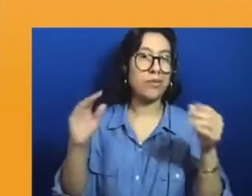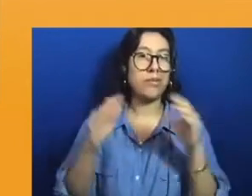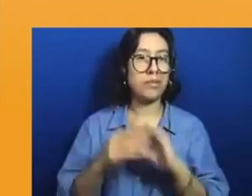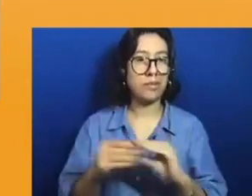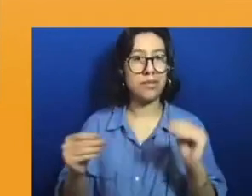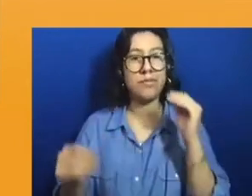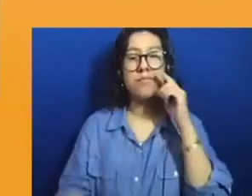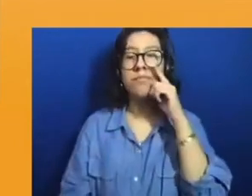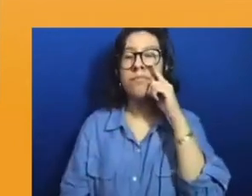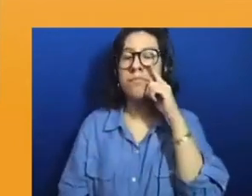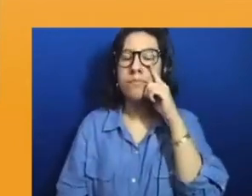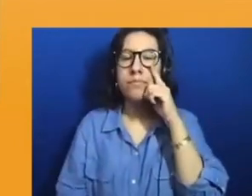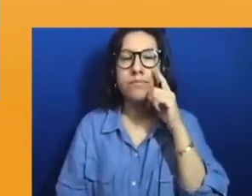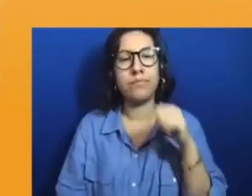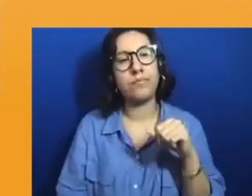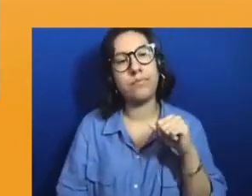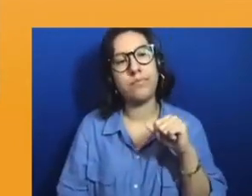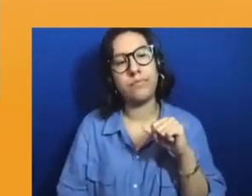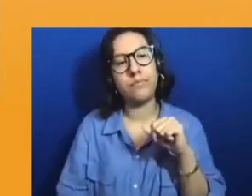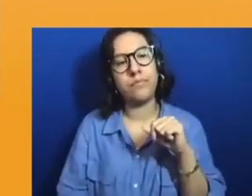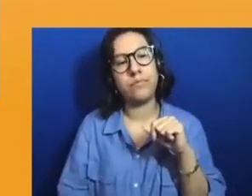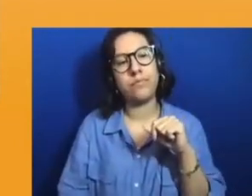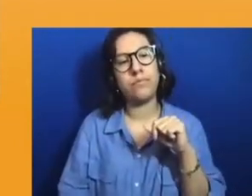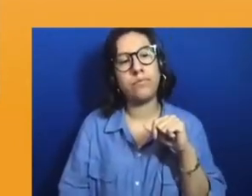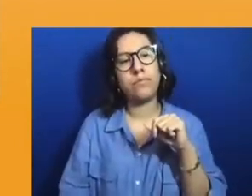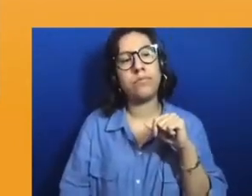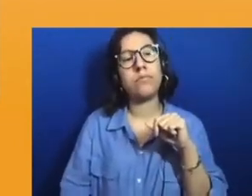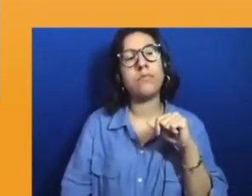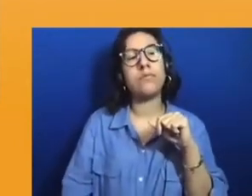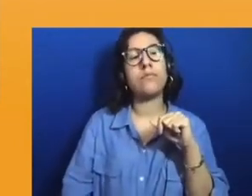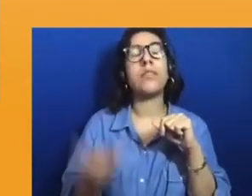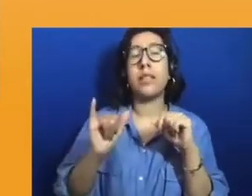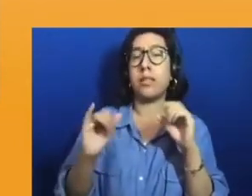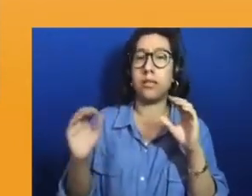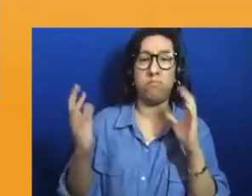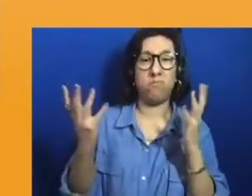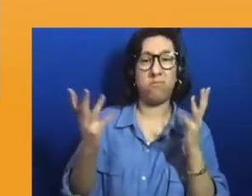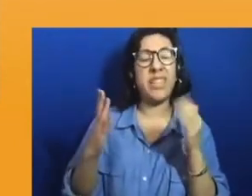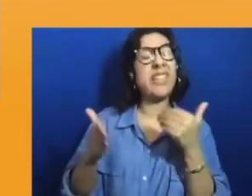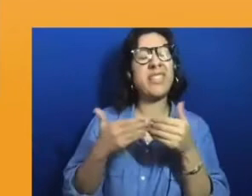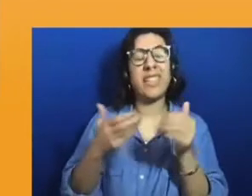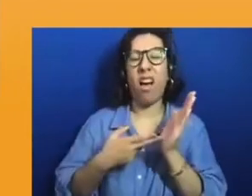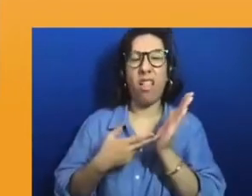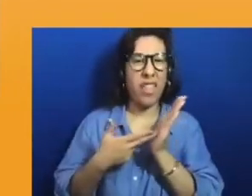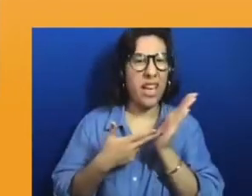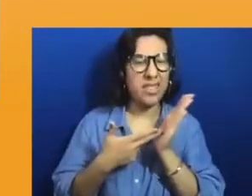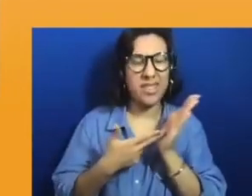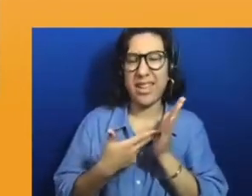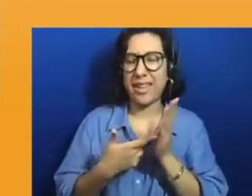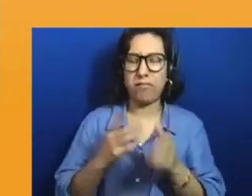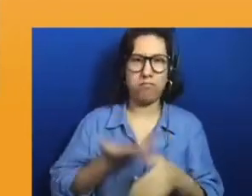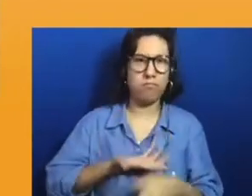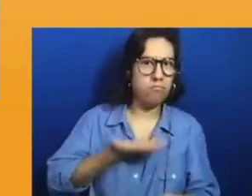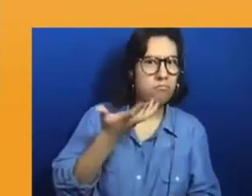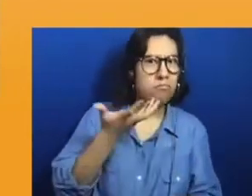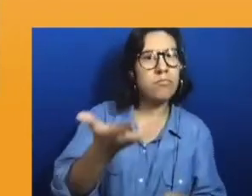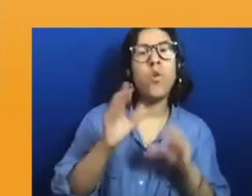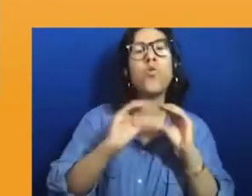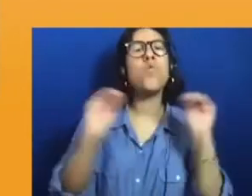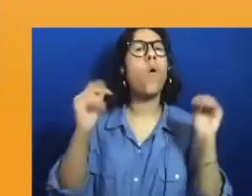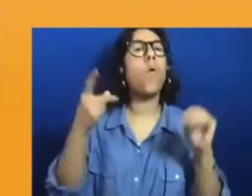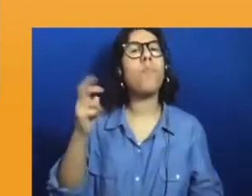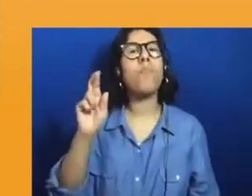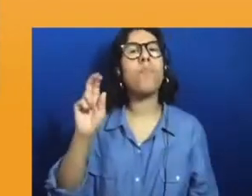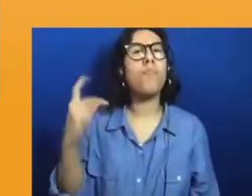es hasta más auténtico y genuino cuando no tengo ninguno de esos objetos, accesorios, y no tengo una